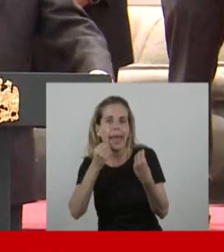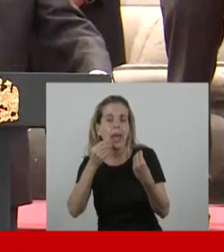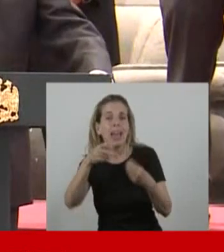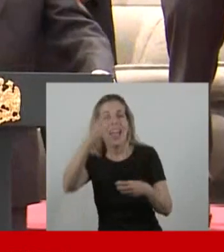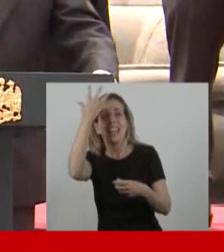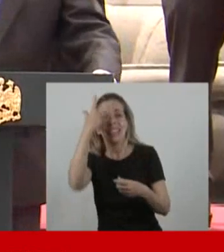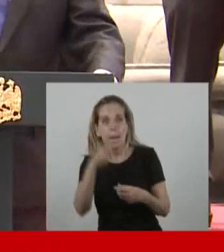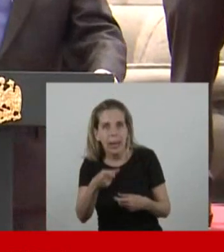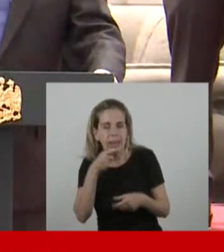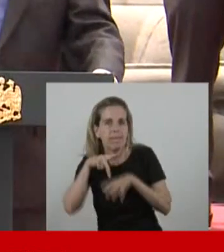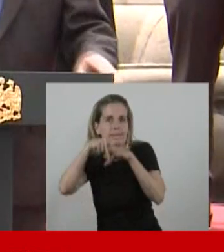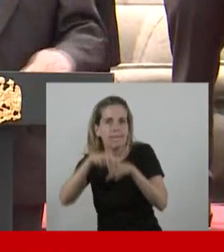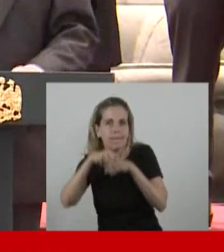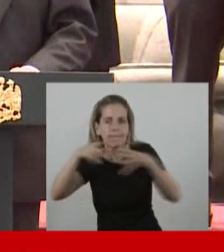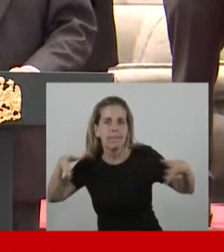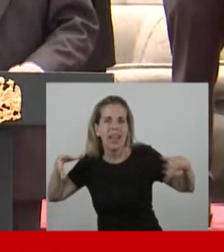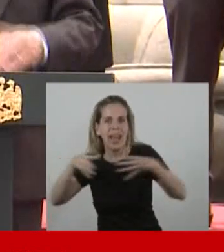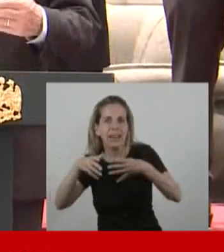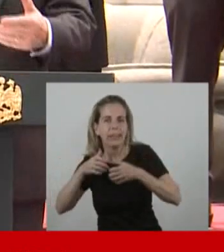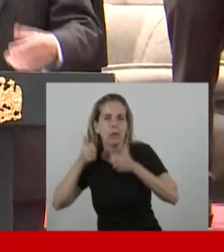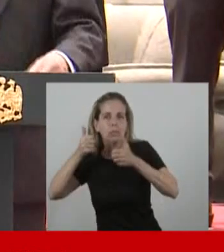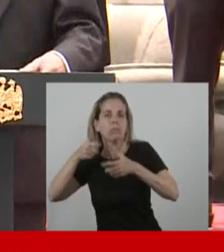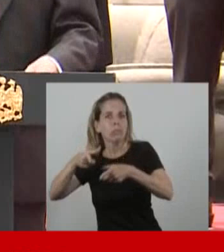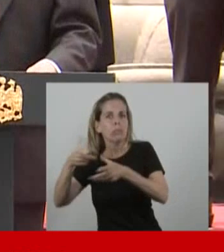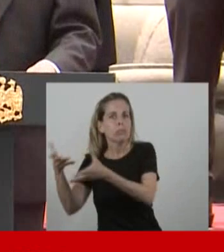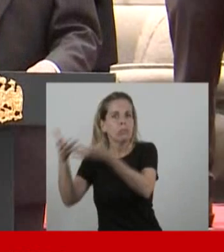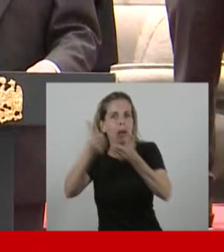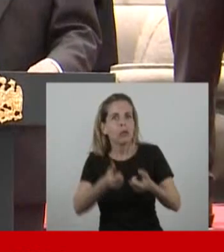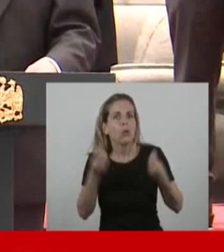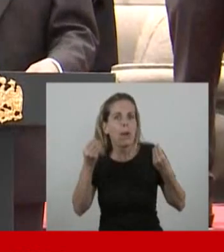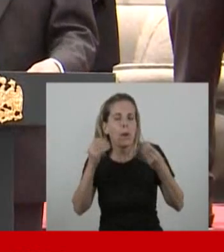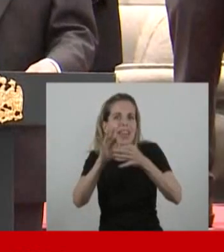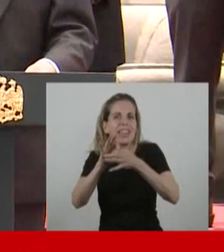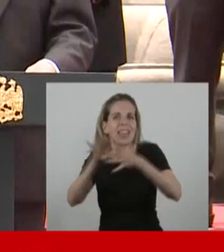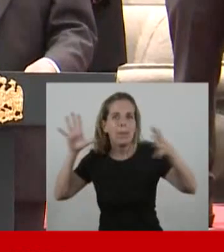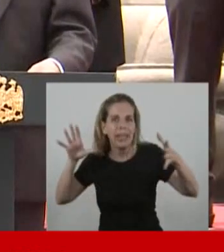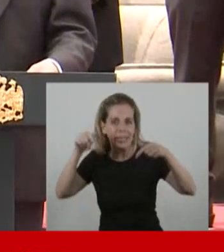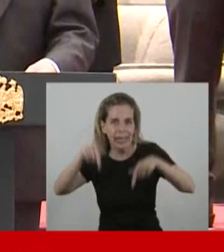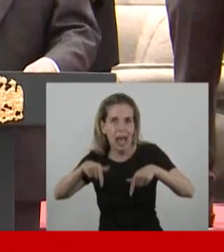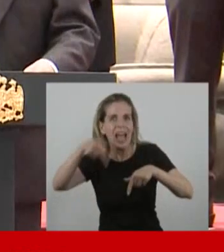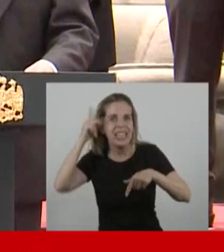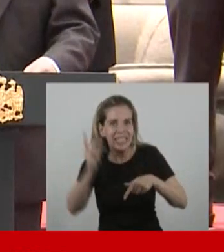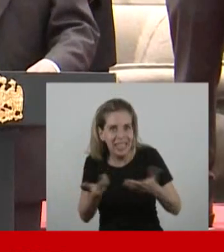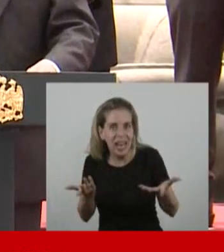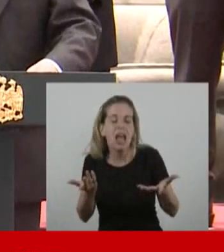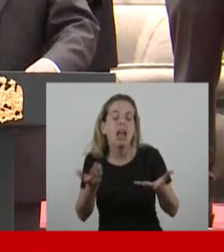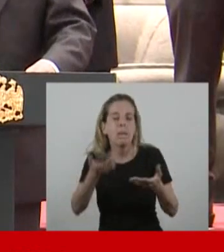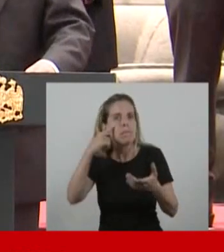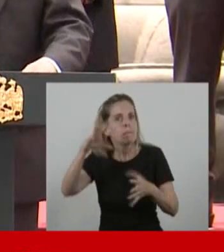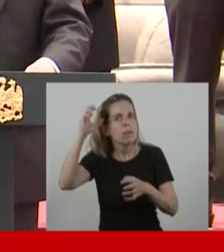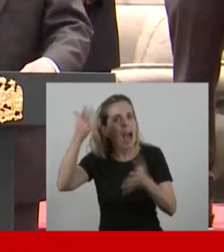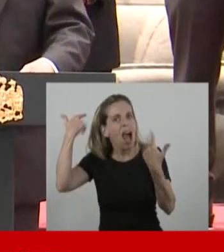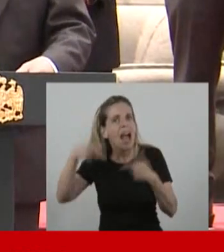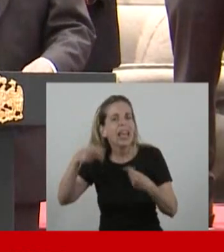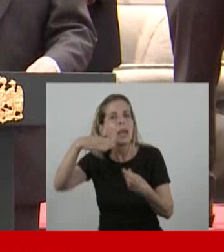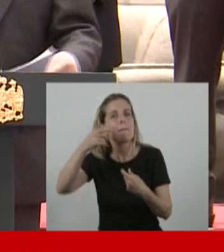San Martín el que colaboró con la consolidación de la independencia en nuestro país en la batalla y el abrazo de